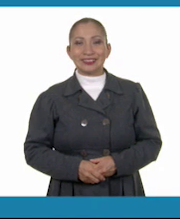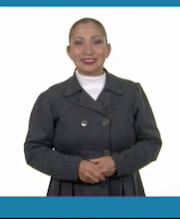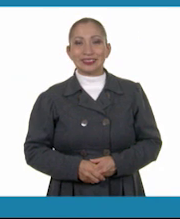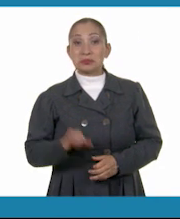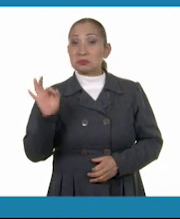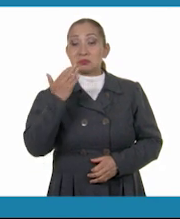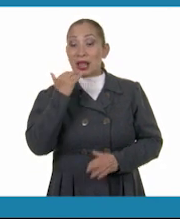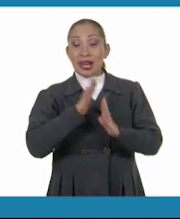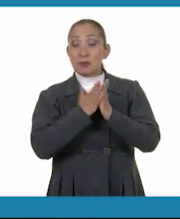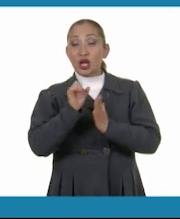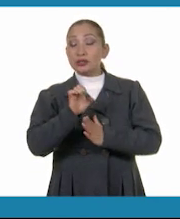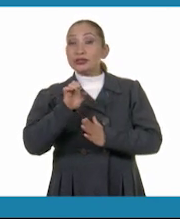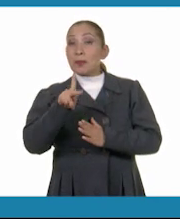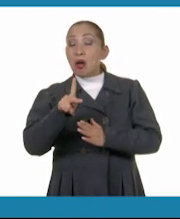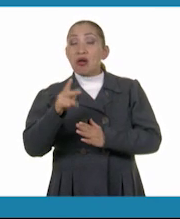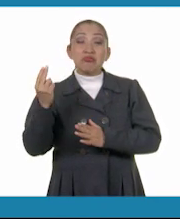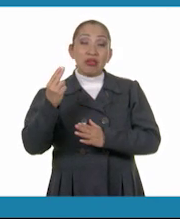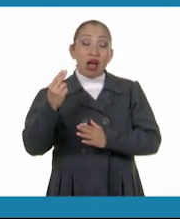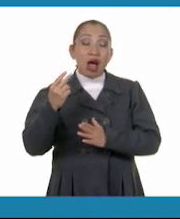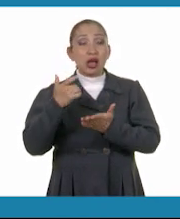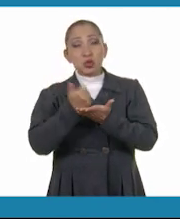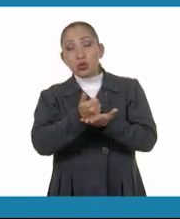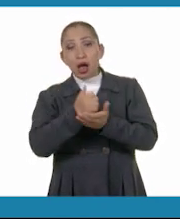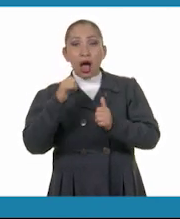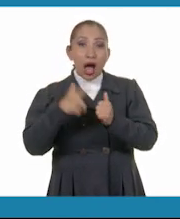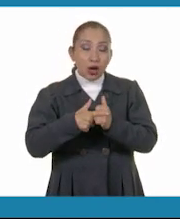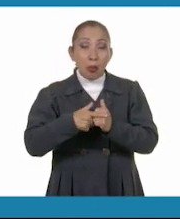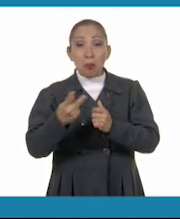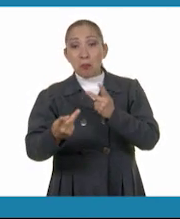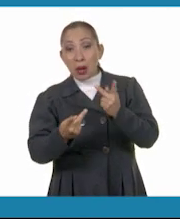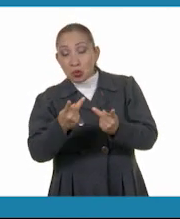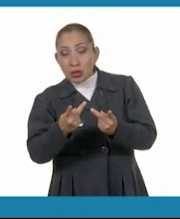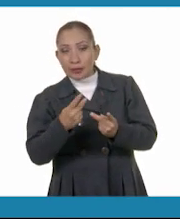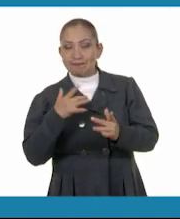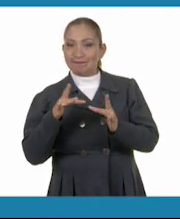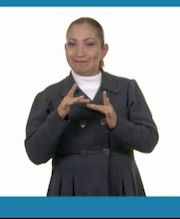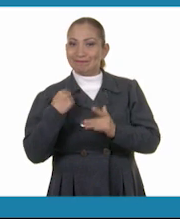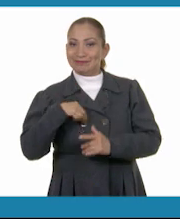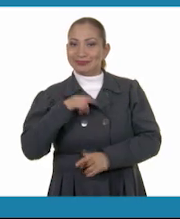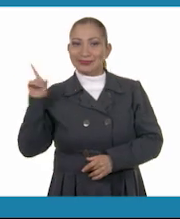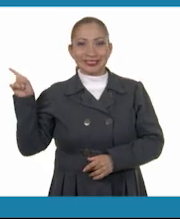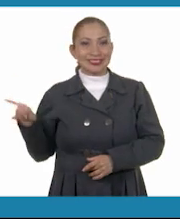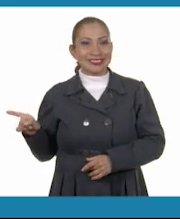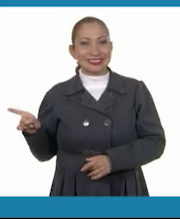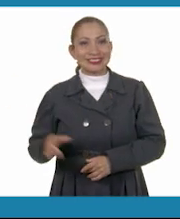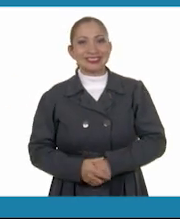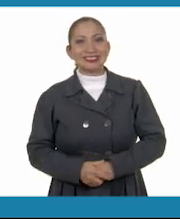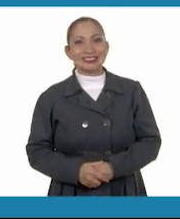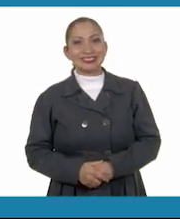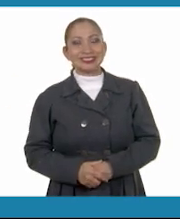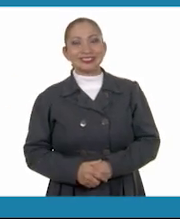Si no tienes el libro de texto o necesitas ayuda para responder las preguntas, contáctanos.